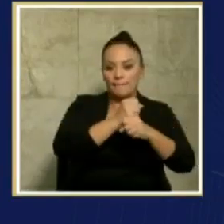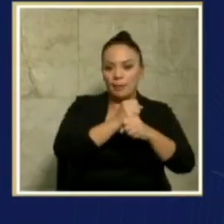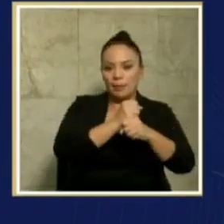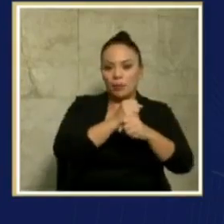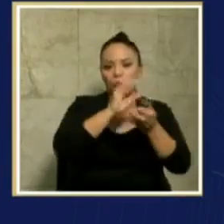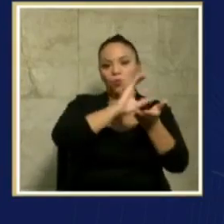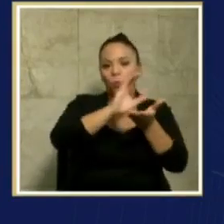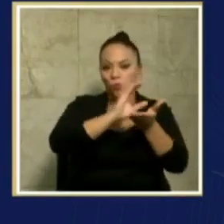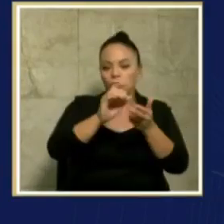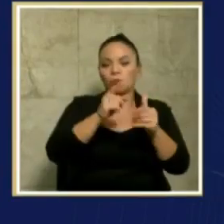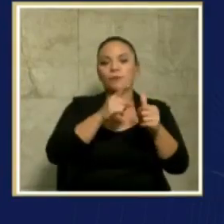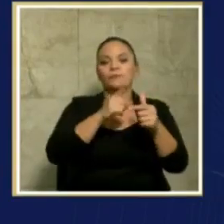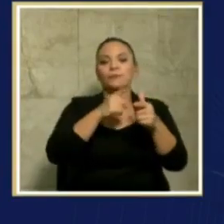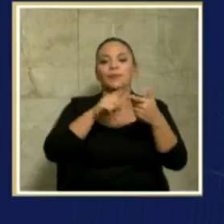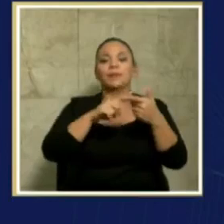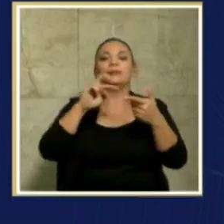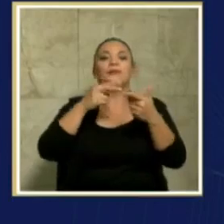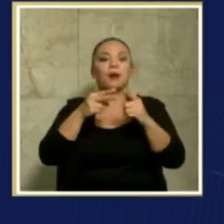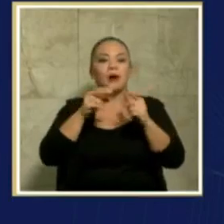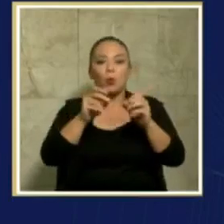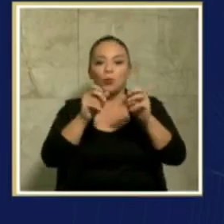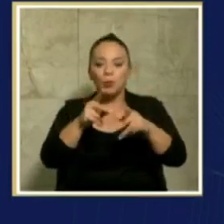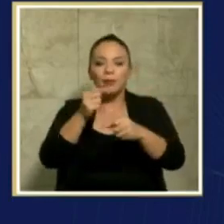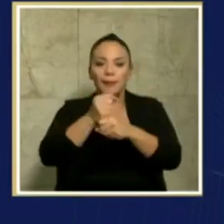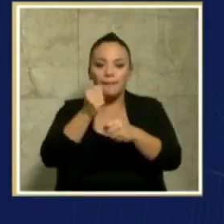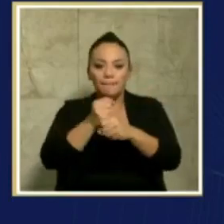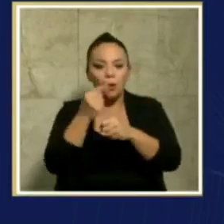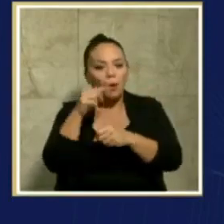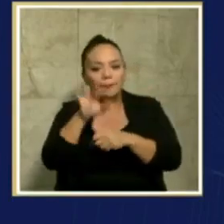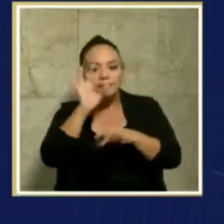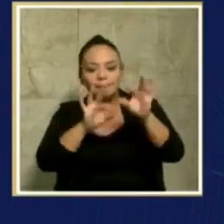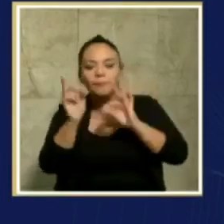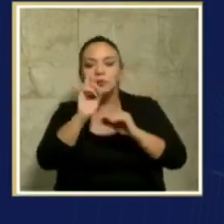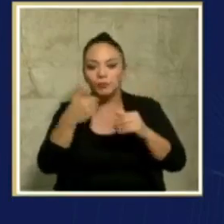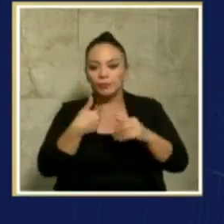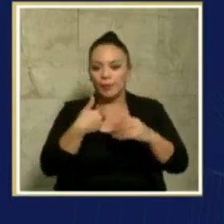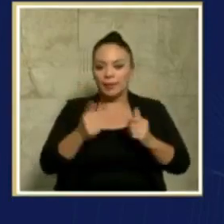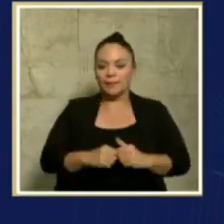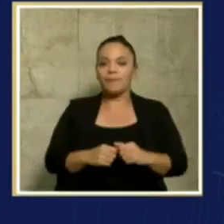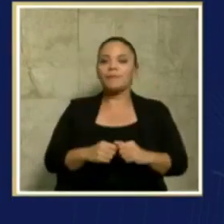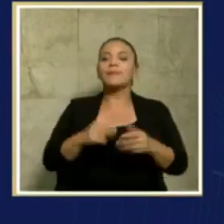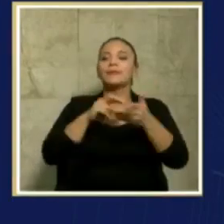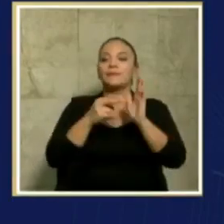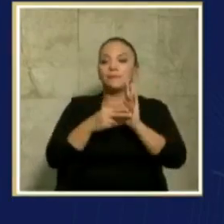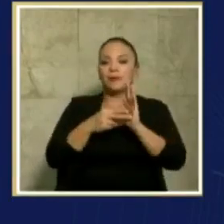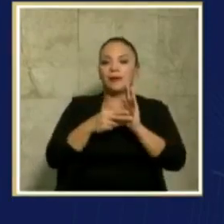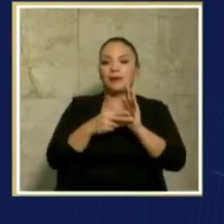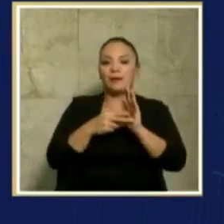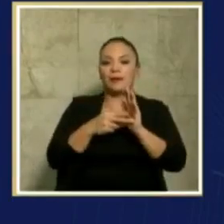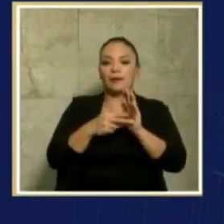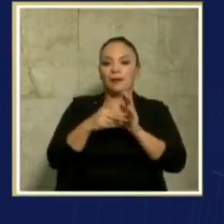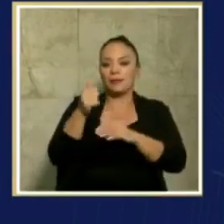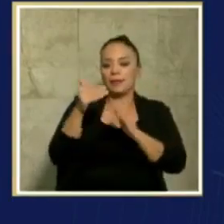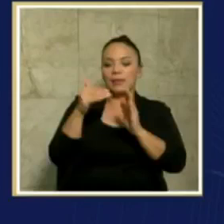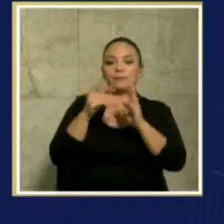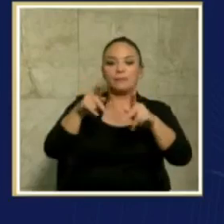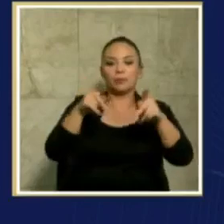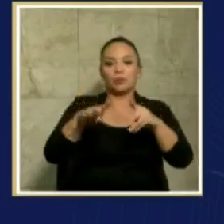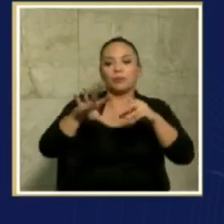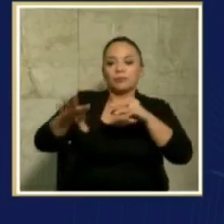significa registro en la plataforma? Acceso a oportunidades de empleo. Entonces, de cero, hay 10.000 personas más vinculadas con la